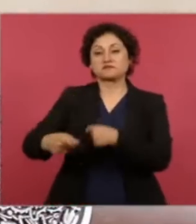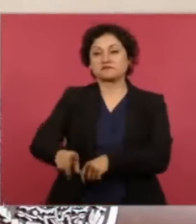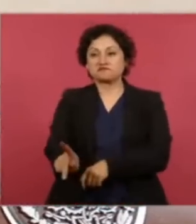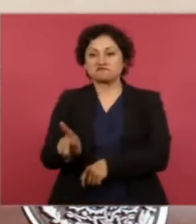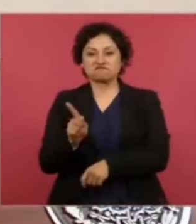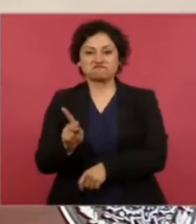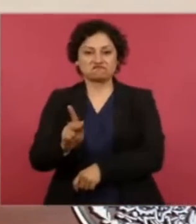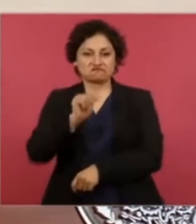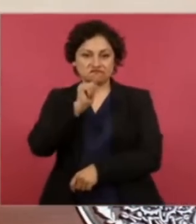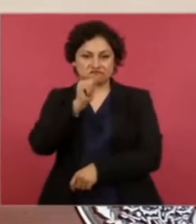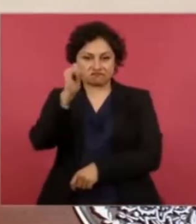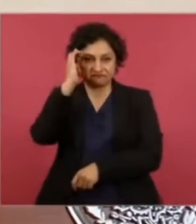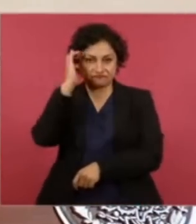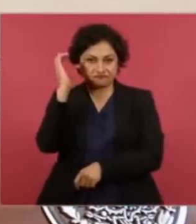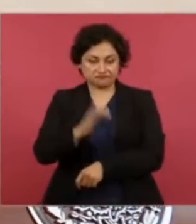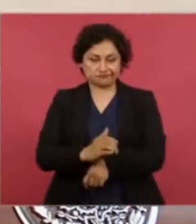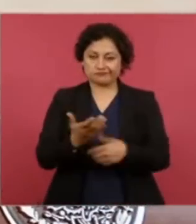No es un poder